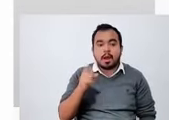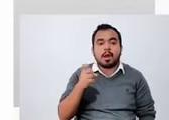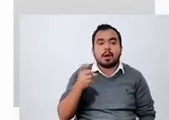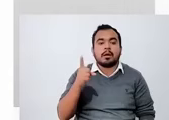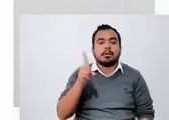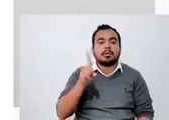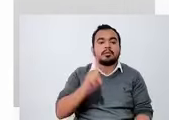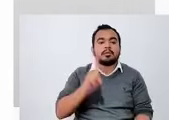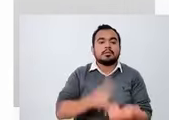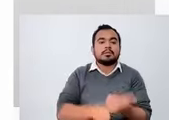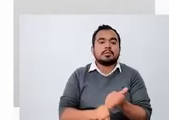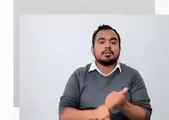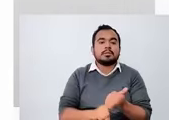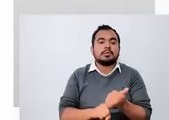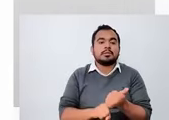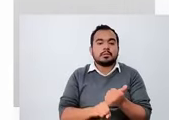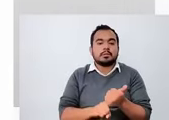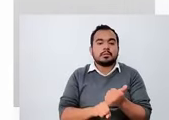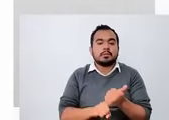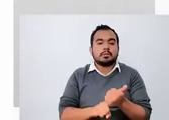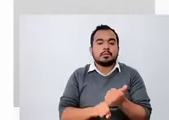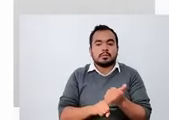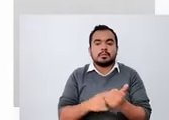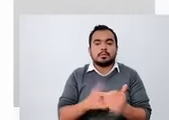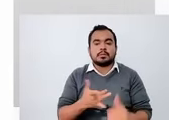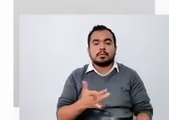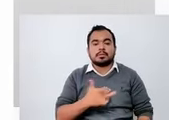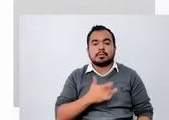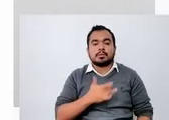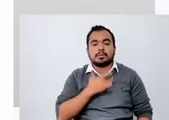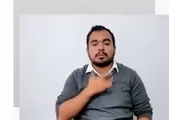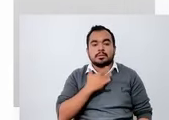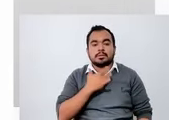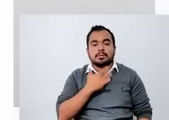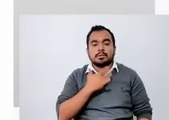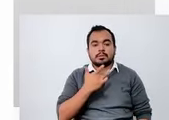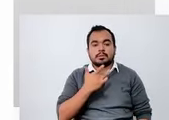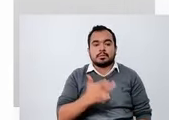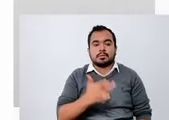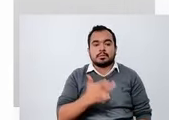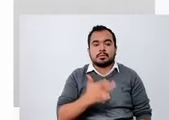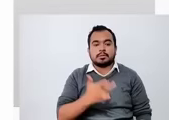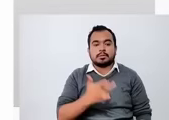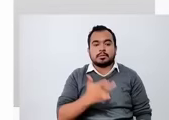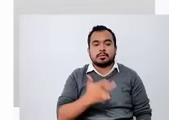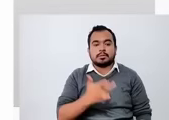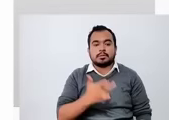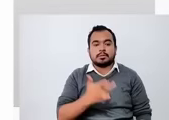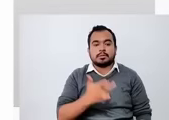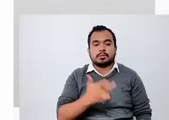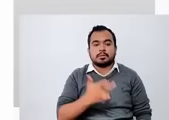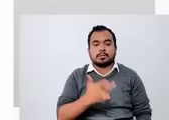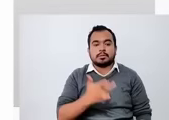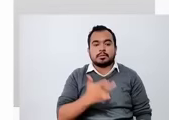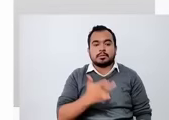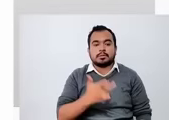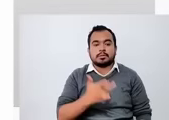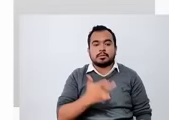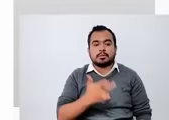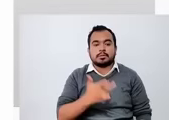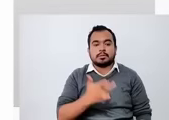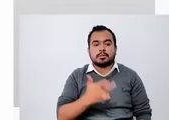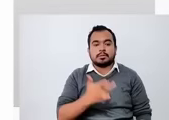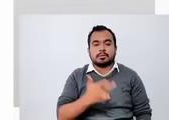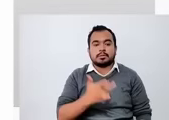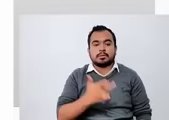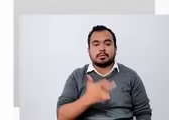que, digamos, que no hay que hacer y que no dependan de si las personas se lo merecen o no? Claro que sí. Nosotros tenemos garantías procesales. La